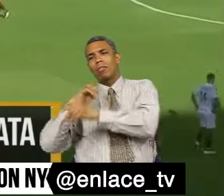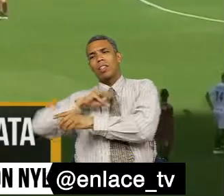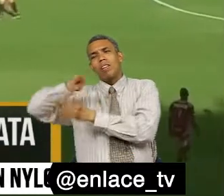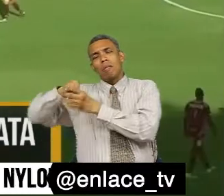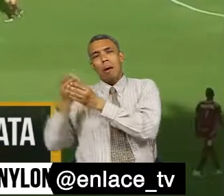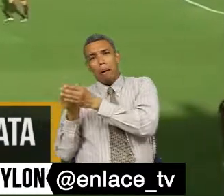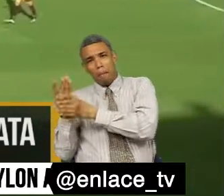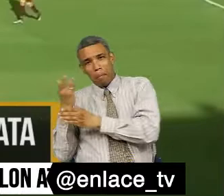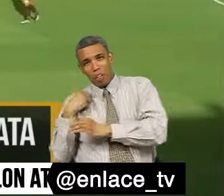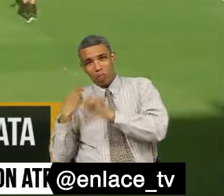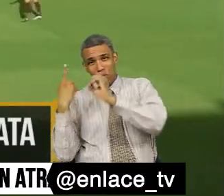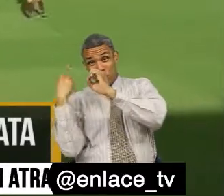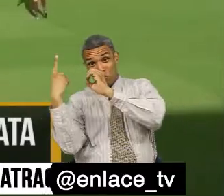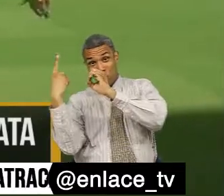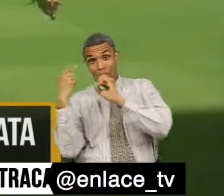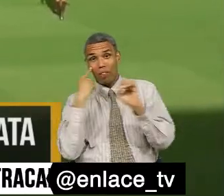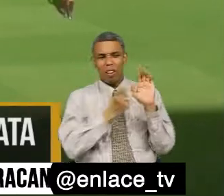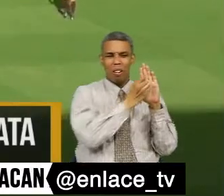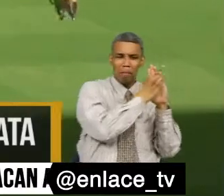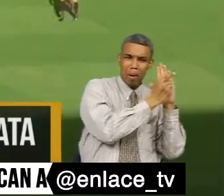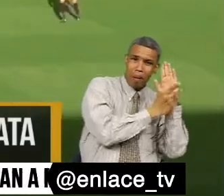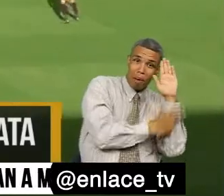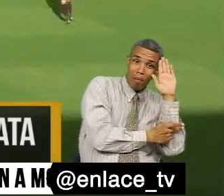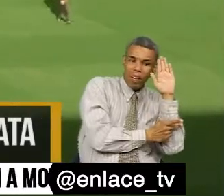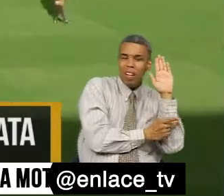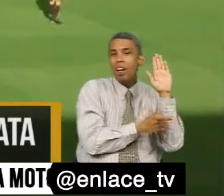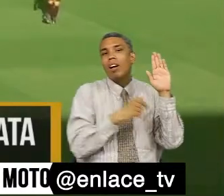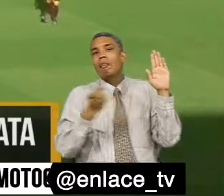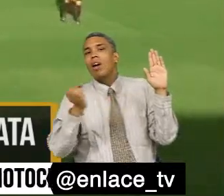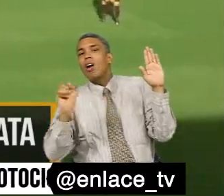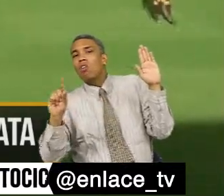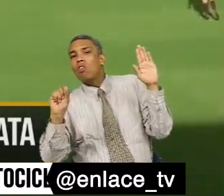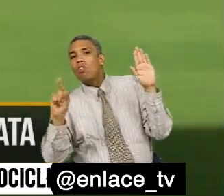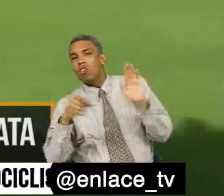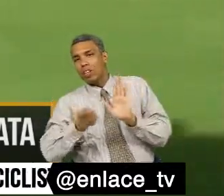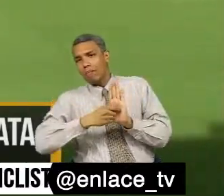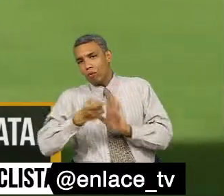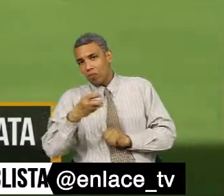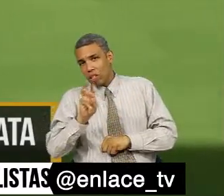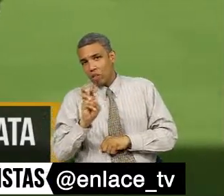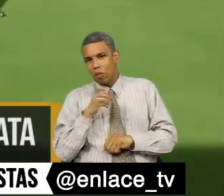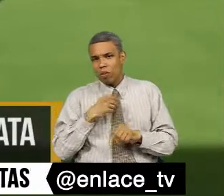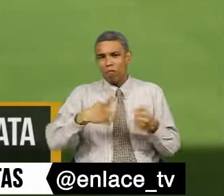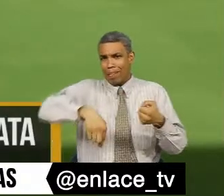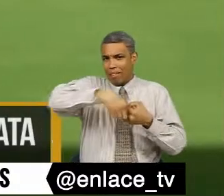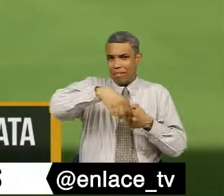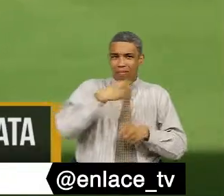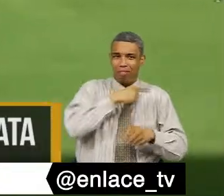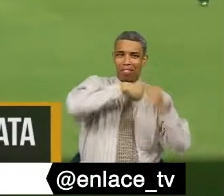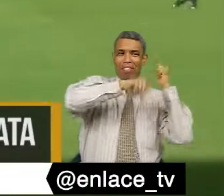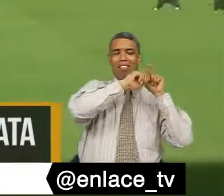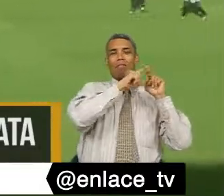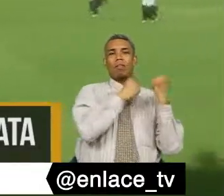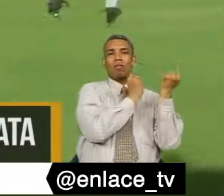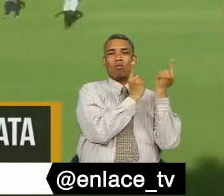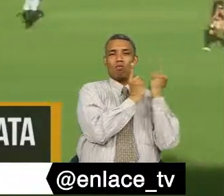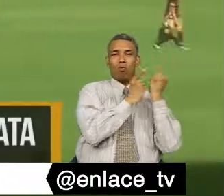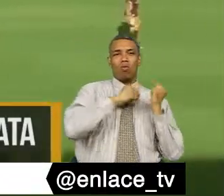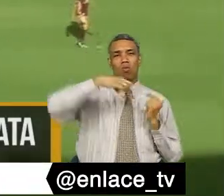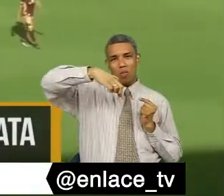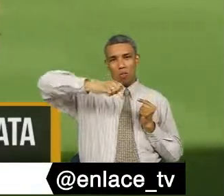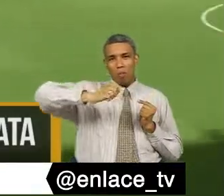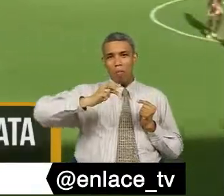Pasto, alcanzan la posición 11 en la tabla con 18 puntos, mientras que Alianza Petrolera, luego de empatar 1-1 contra Patriotas Fútbol